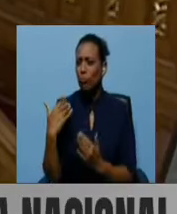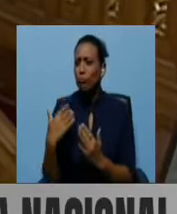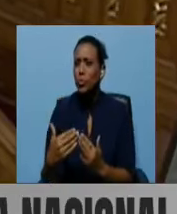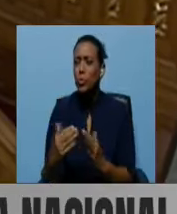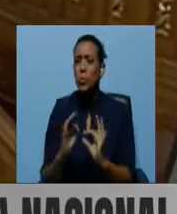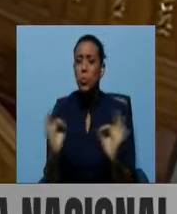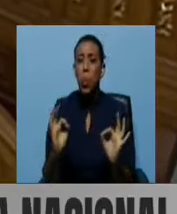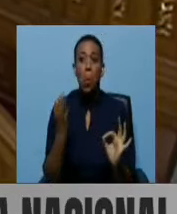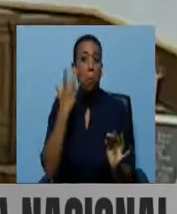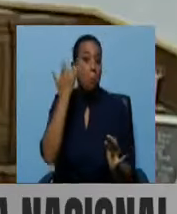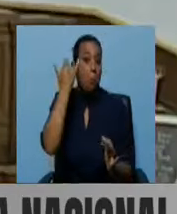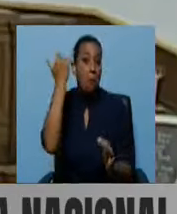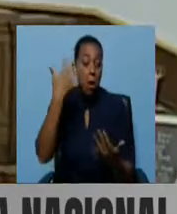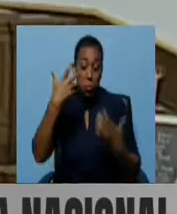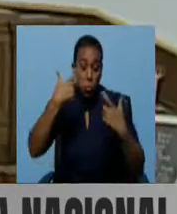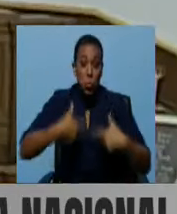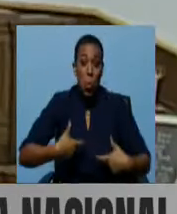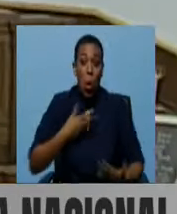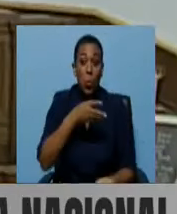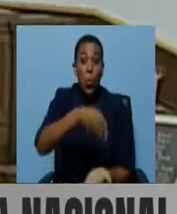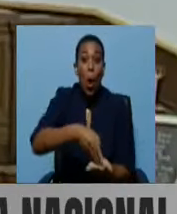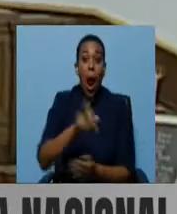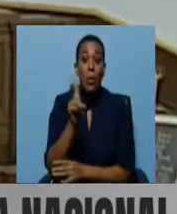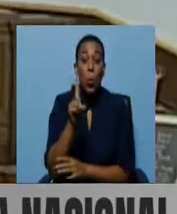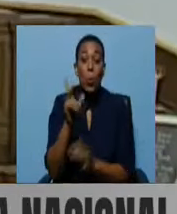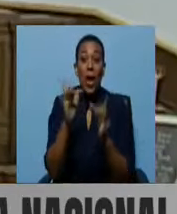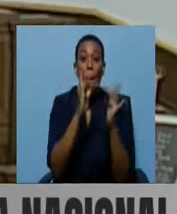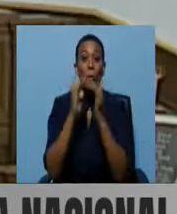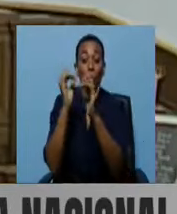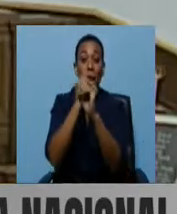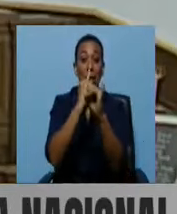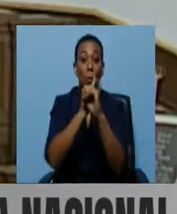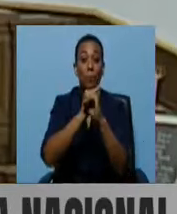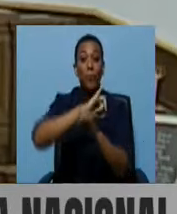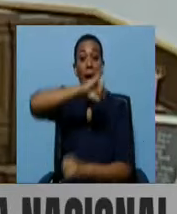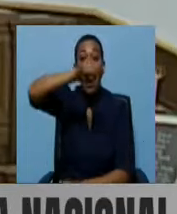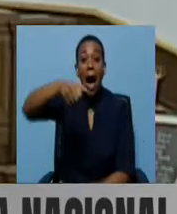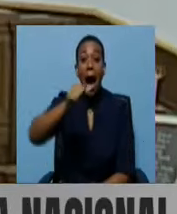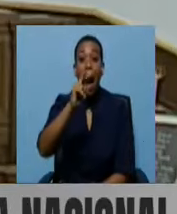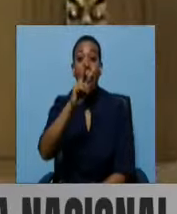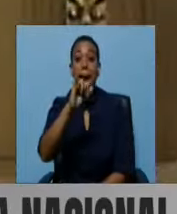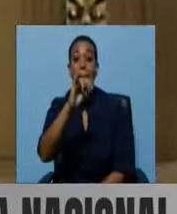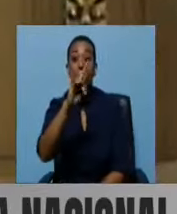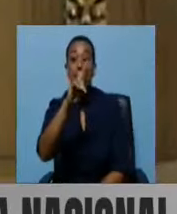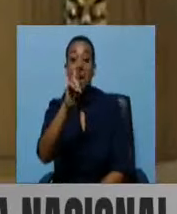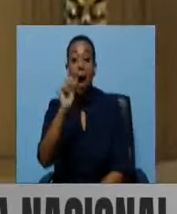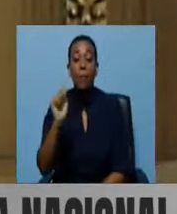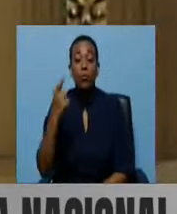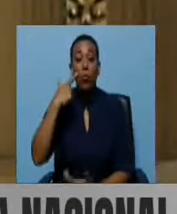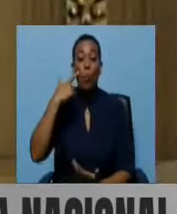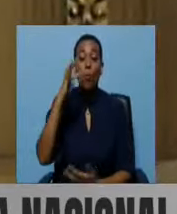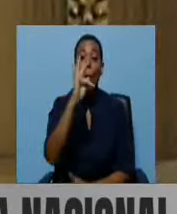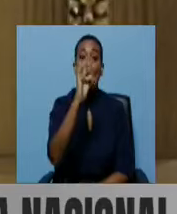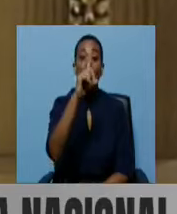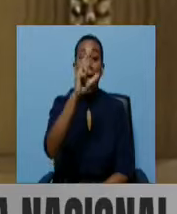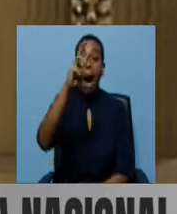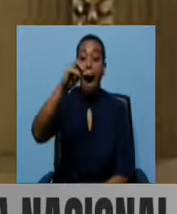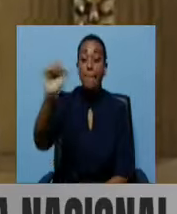ni se me ocurría la idea de estar trabajando en redes sociales. Mi nombre es Javier Gómez, me conocen como Flama en